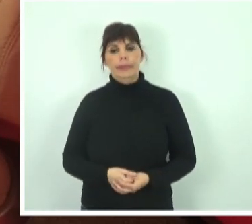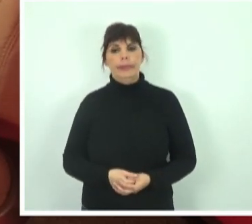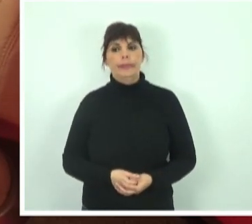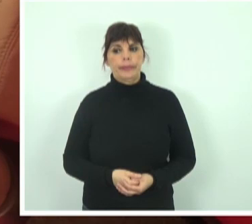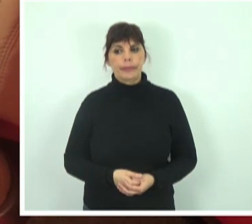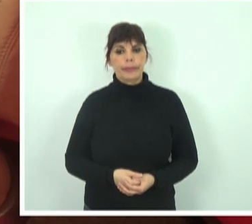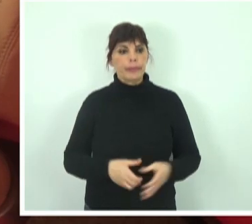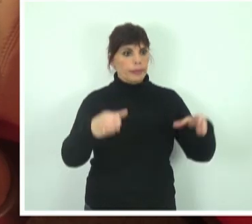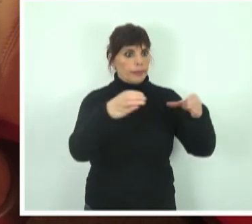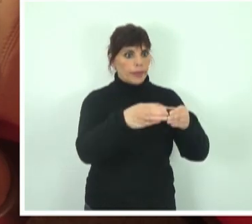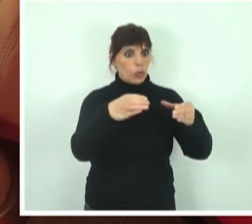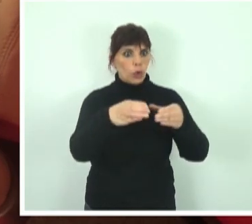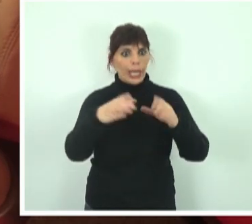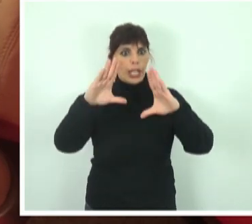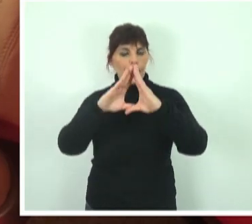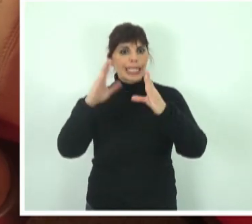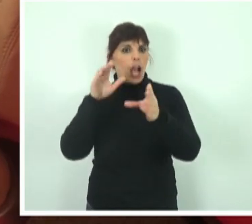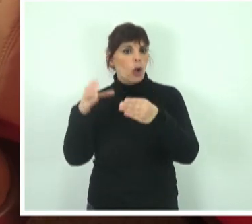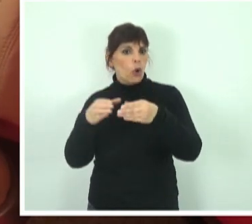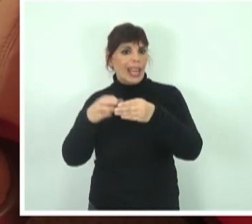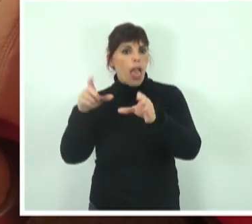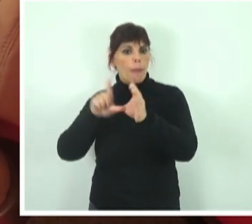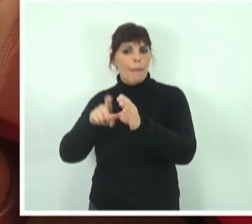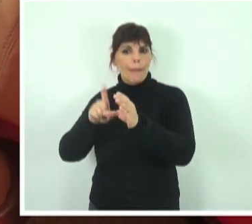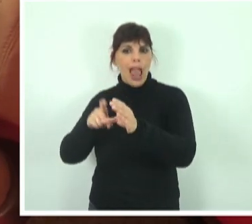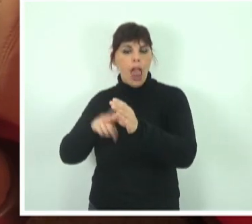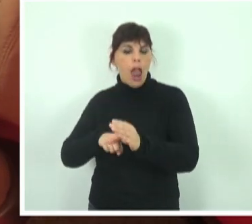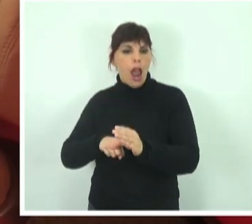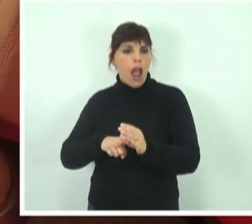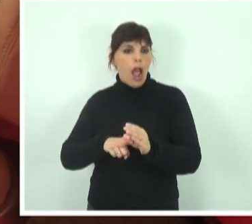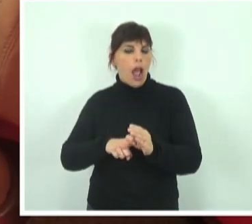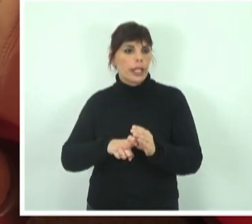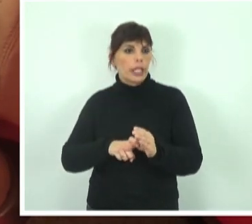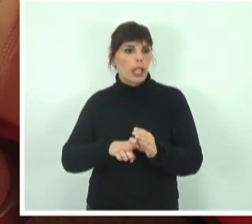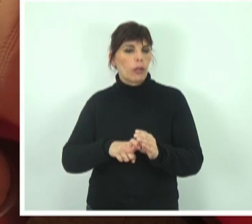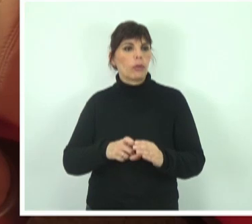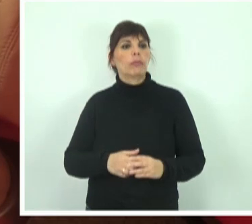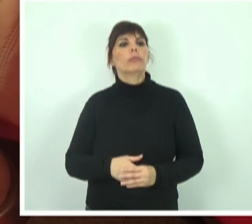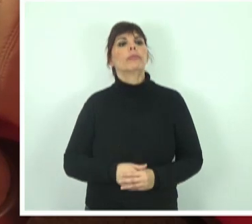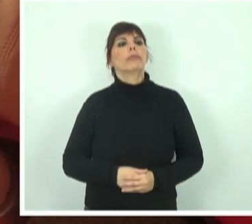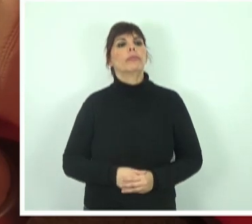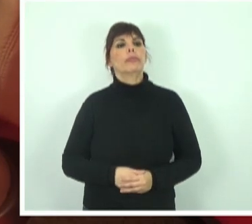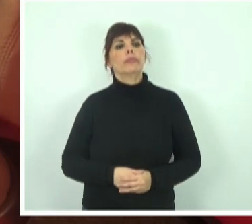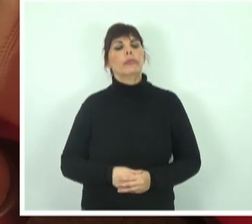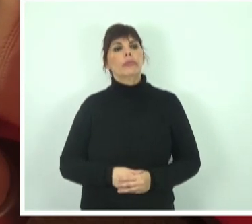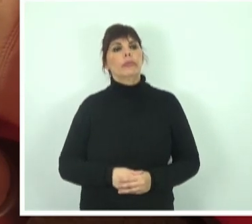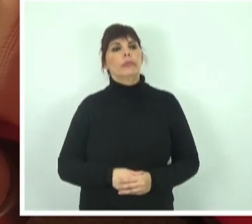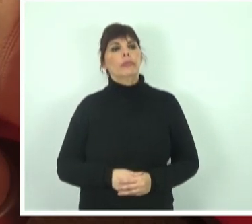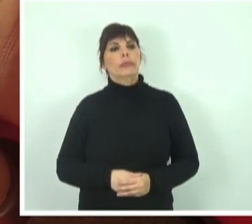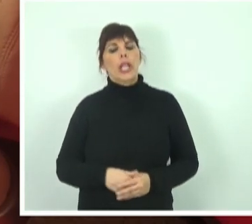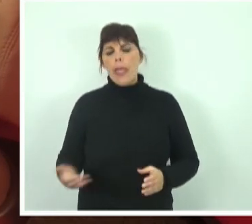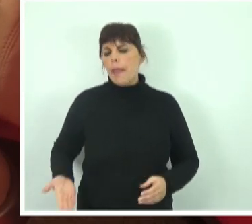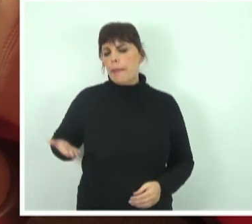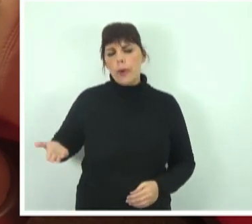la congregación. Congregación, esa palabra sinagoga, en griego sinagogos, es